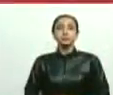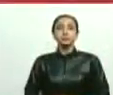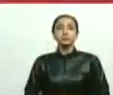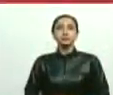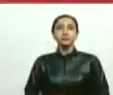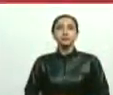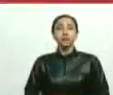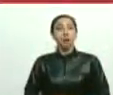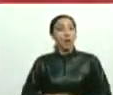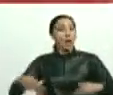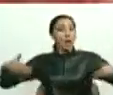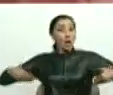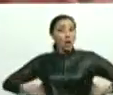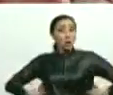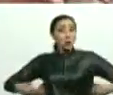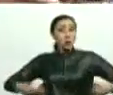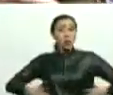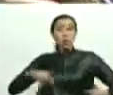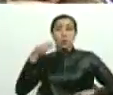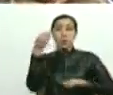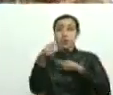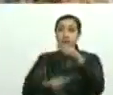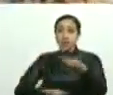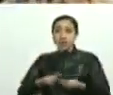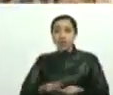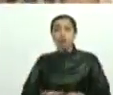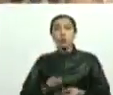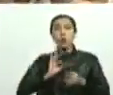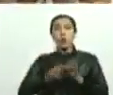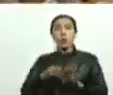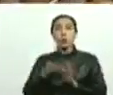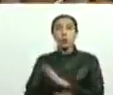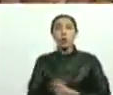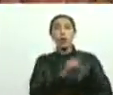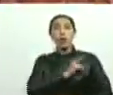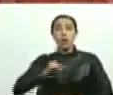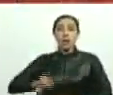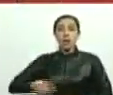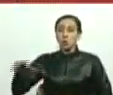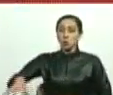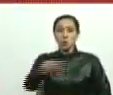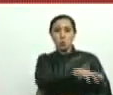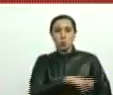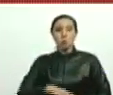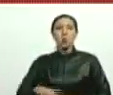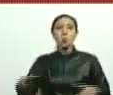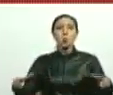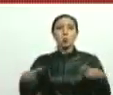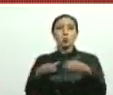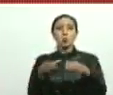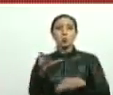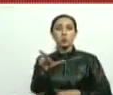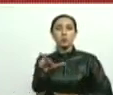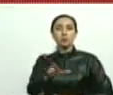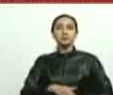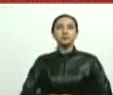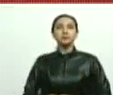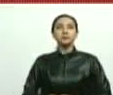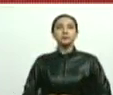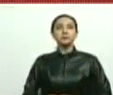Un esfuerzo de interpretación del deseo de las bases de nuestro partido, de